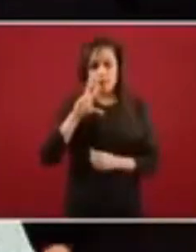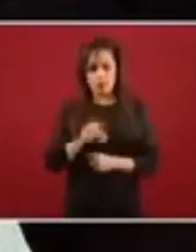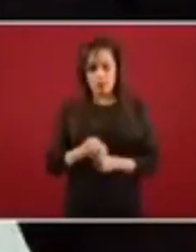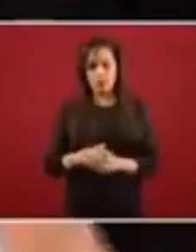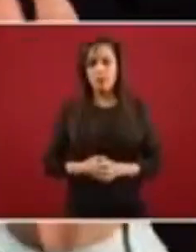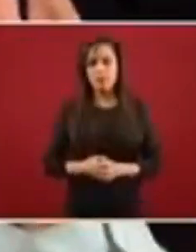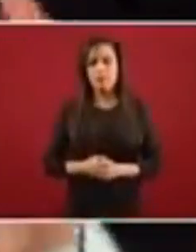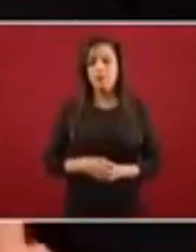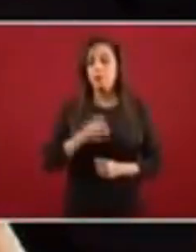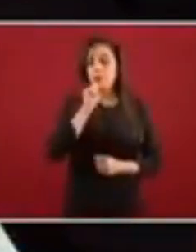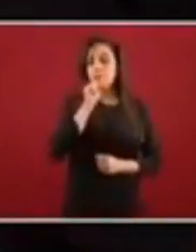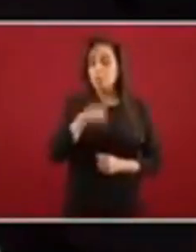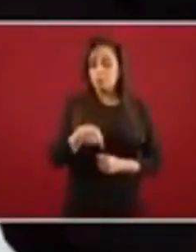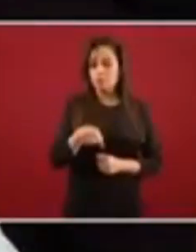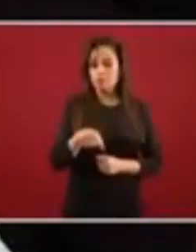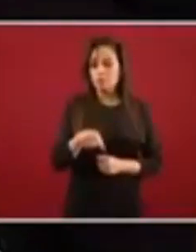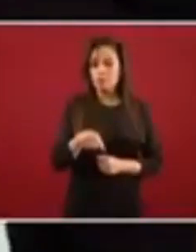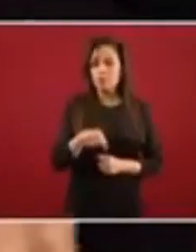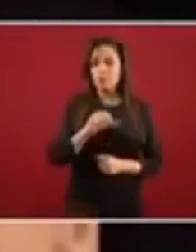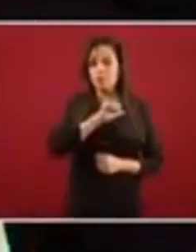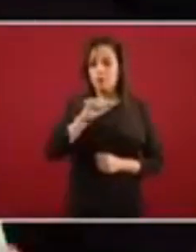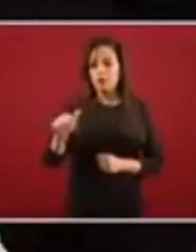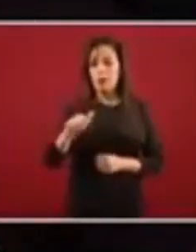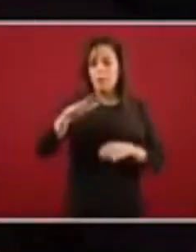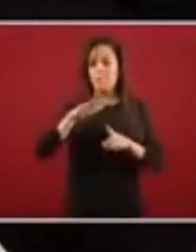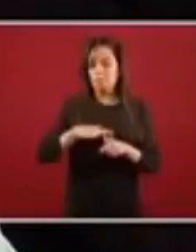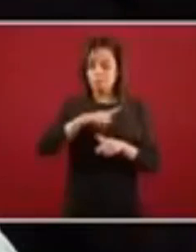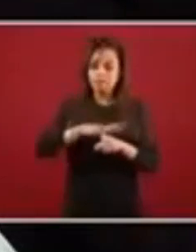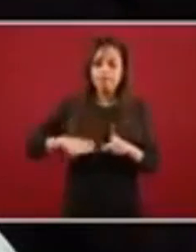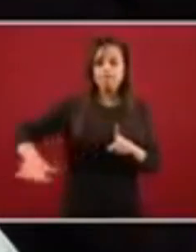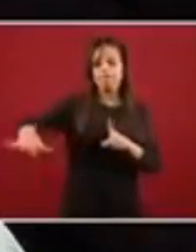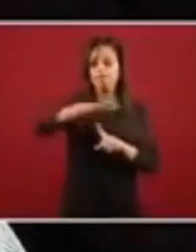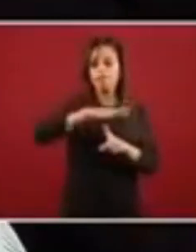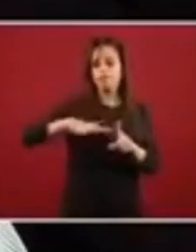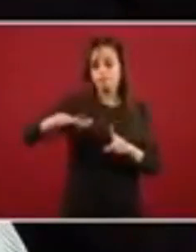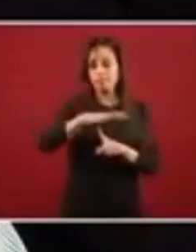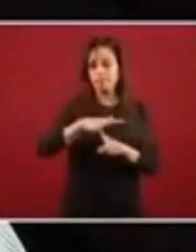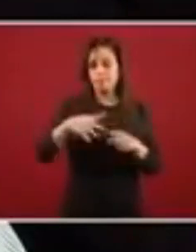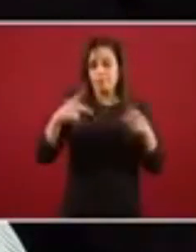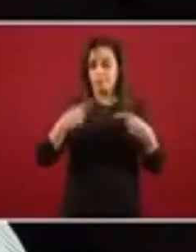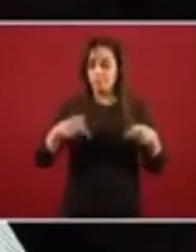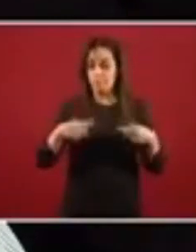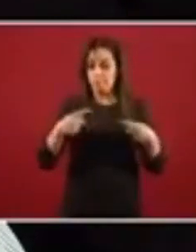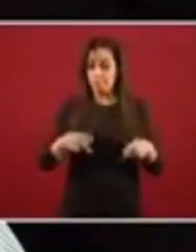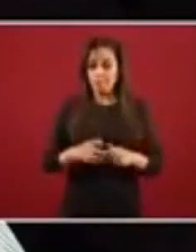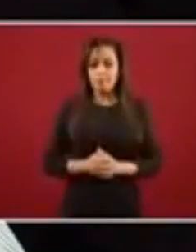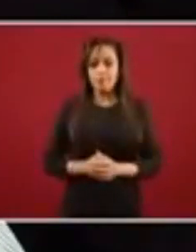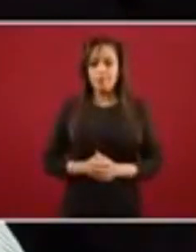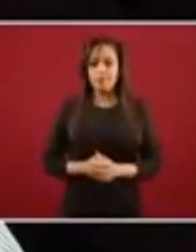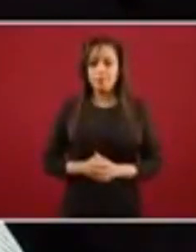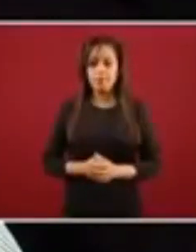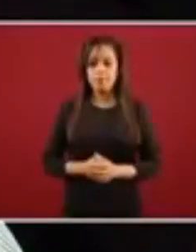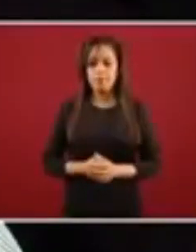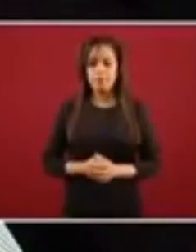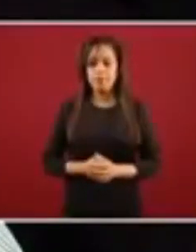medida en que logremos las medidas masivas de inmovilización,